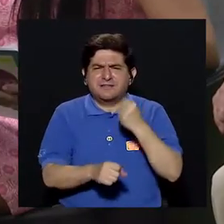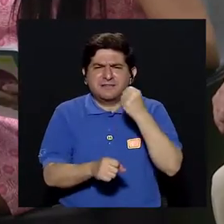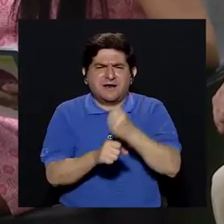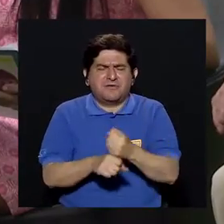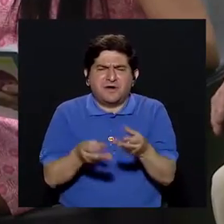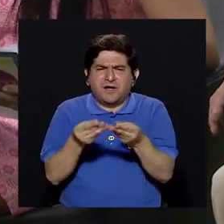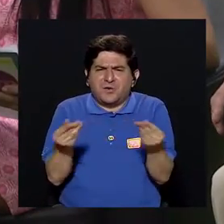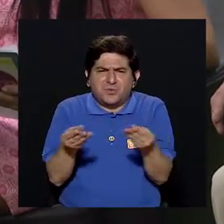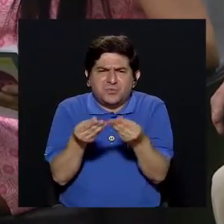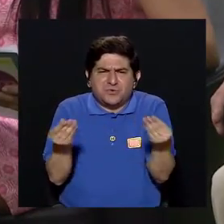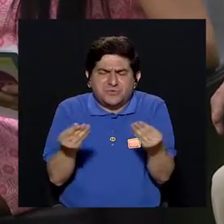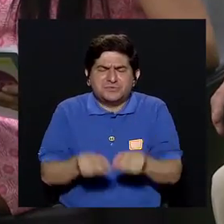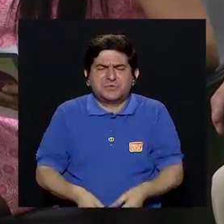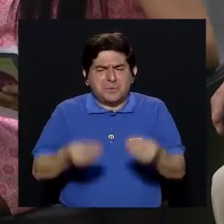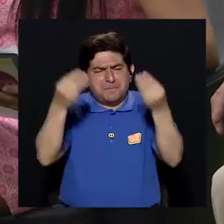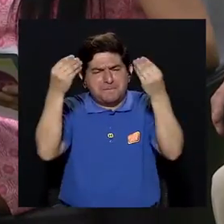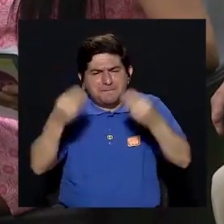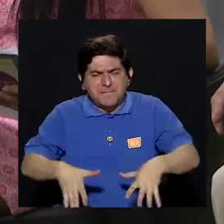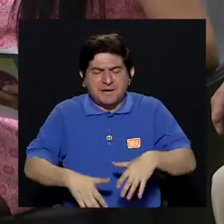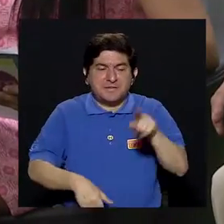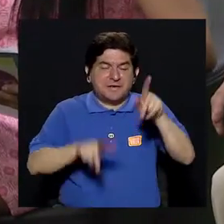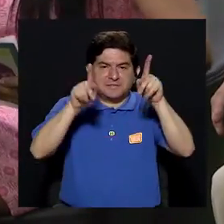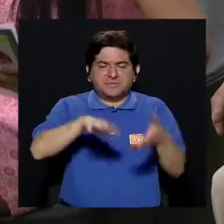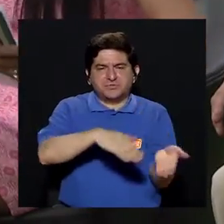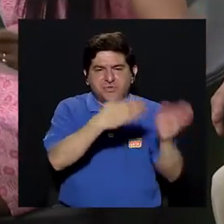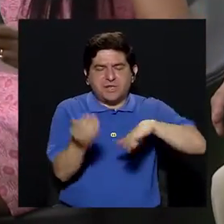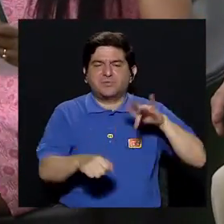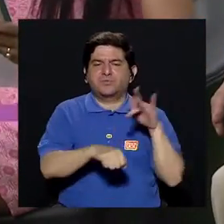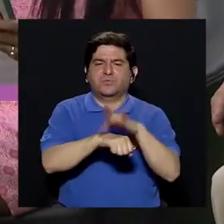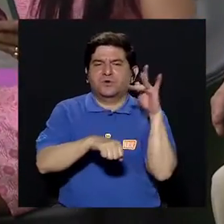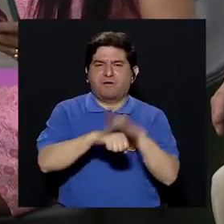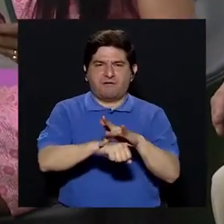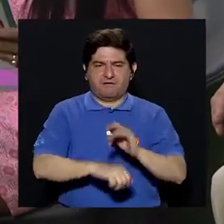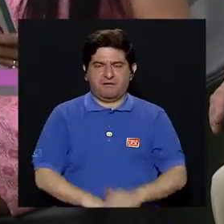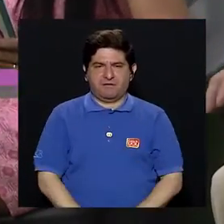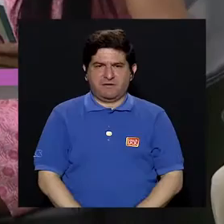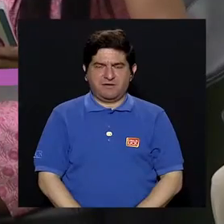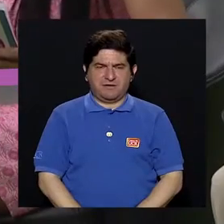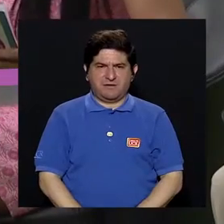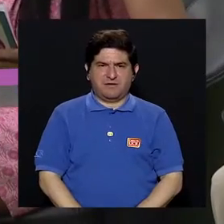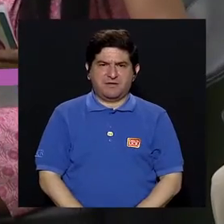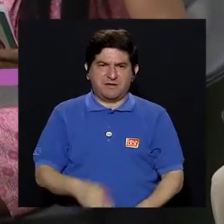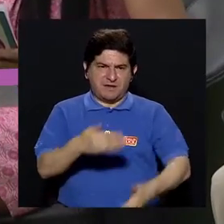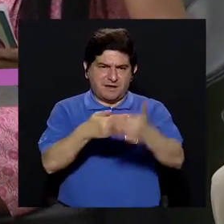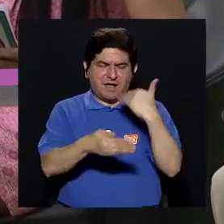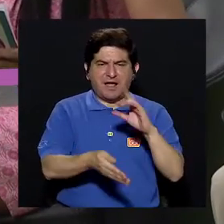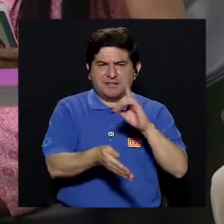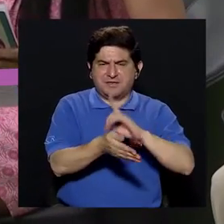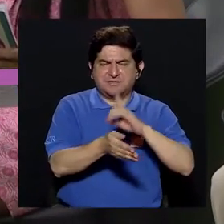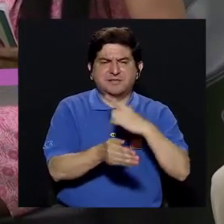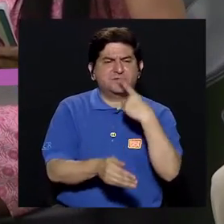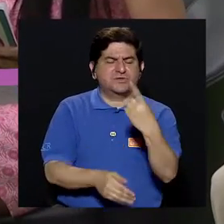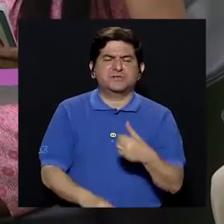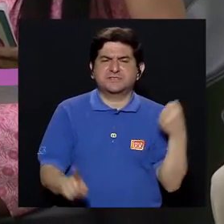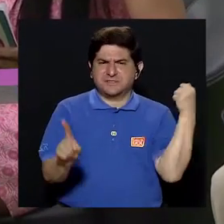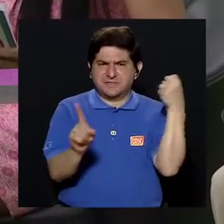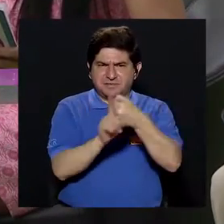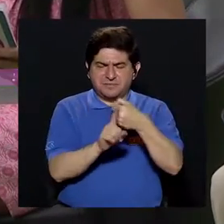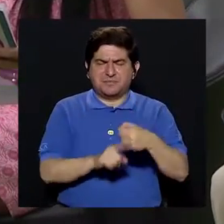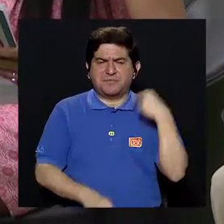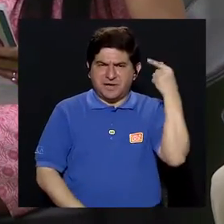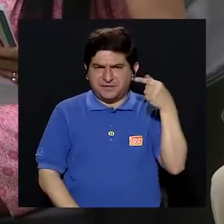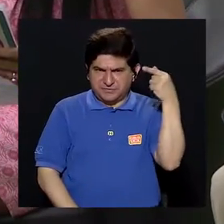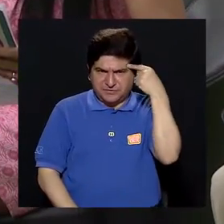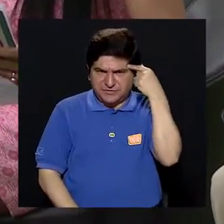esas personas que nos dejan muy temprano. Ya, doctor, usted nos adelantaba acerca del impacto que tiene esto para